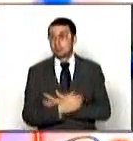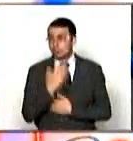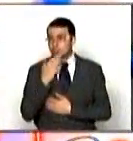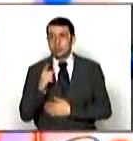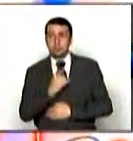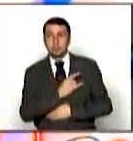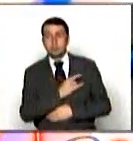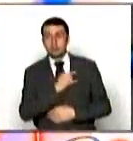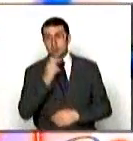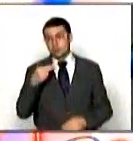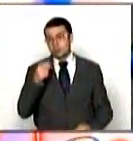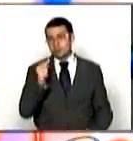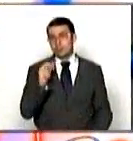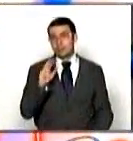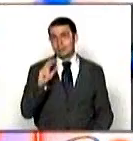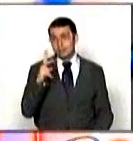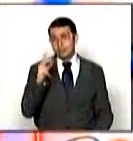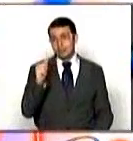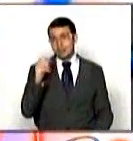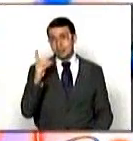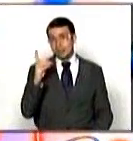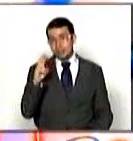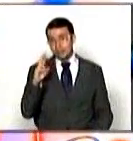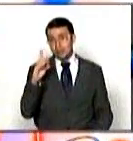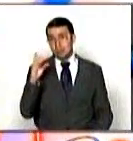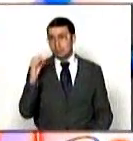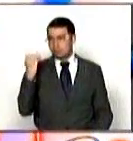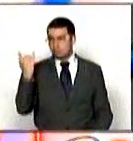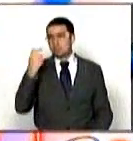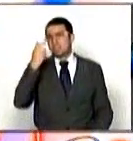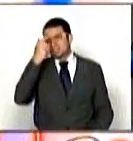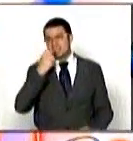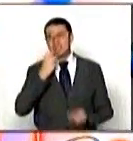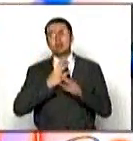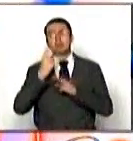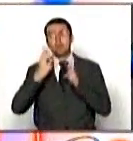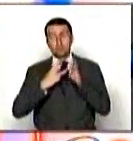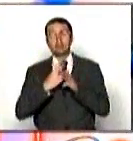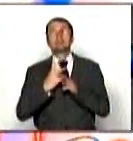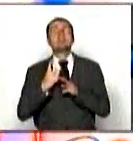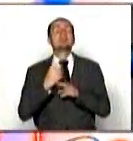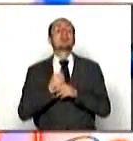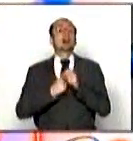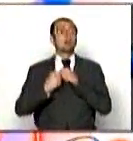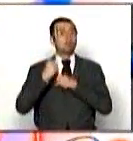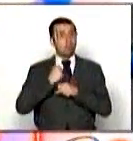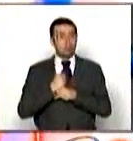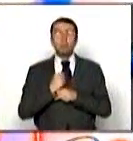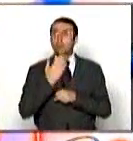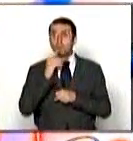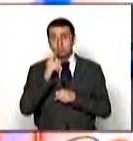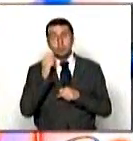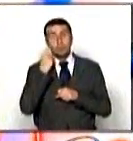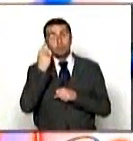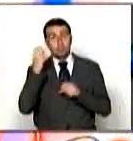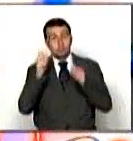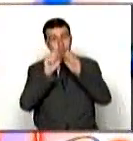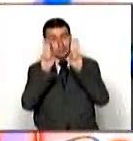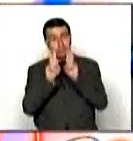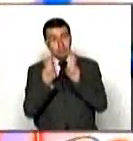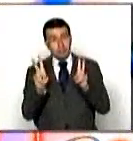Harvard, que es una universidad seria, que es una universidad reconocida a nivel mundial, ya sacó el año pasado, y ustedes pueden buscar en internet, en Google, ya sacó de la